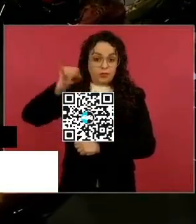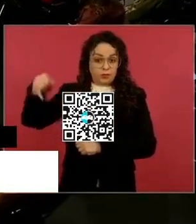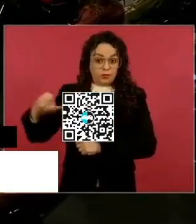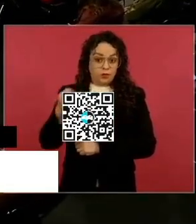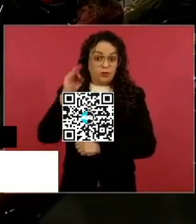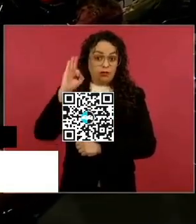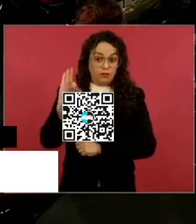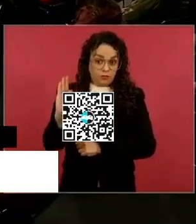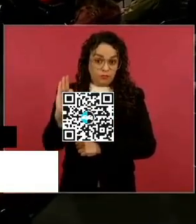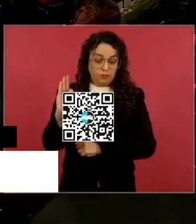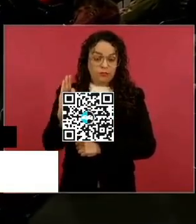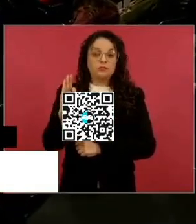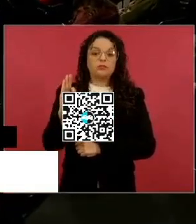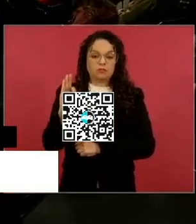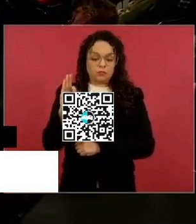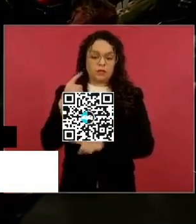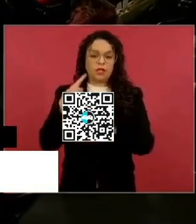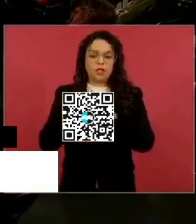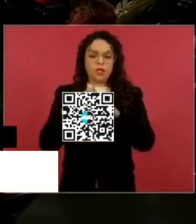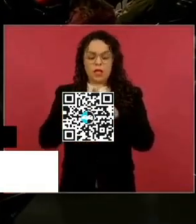Que el pueblo elija